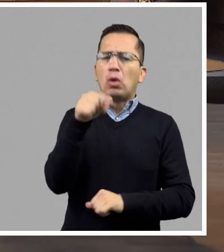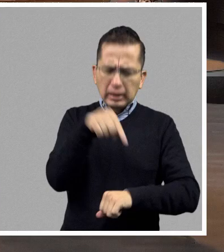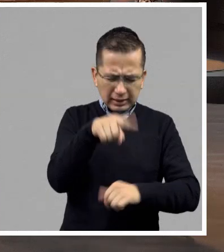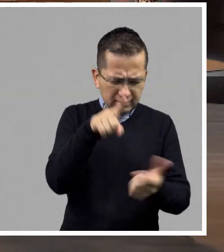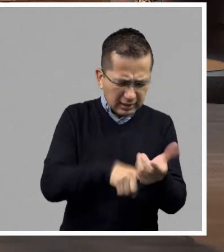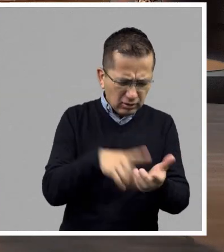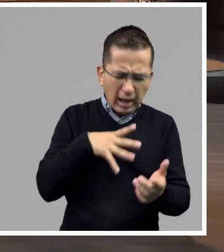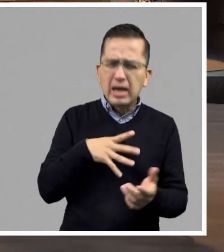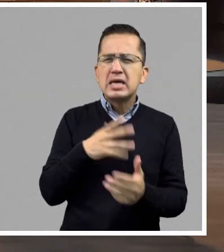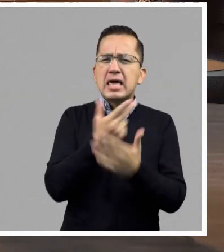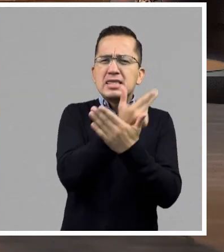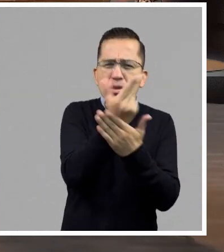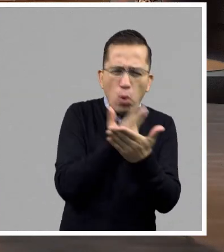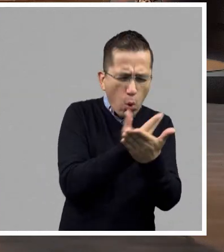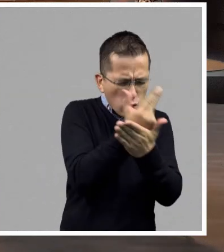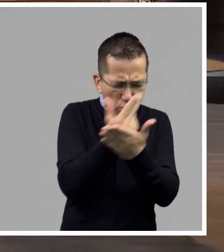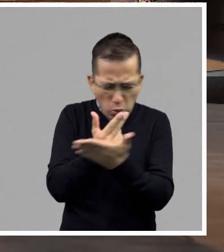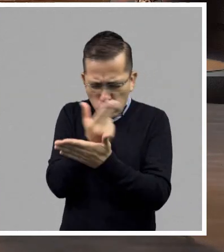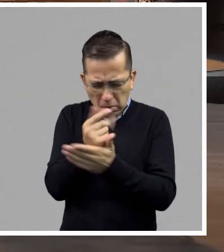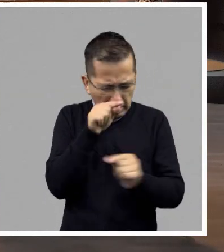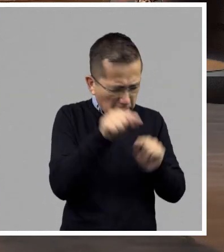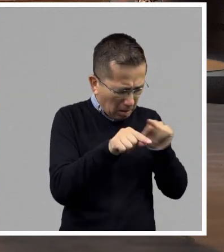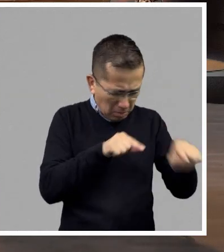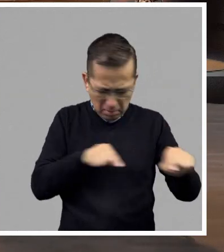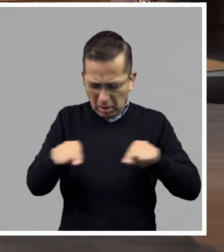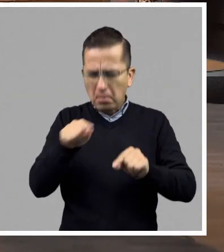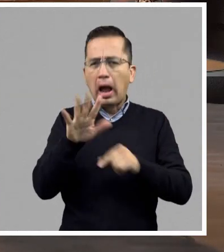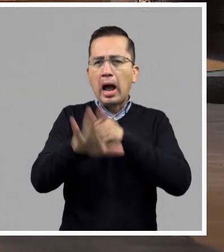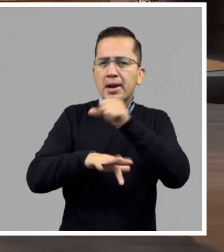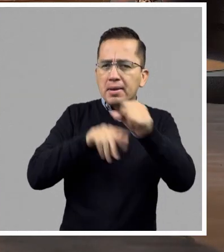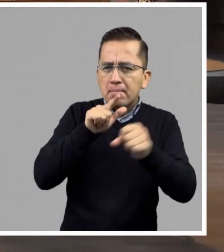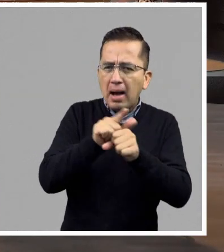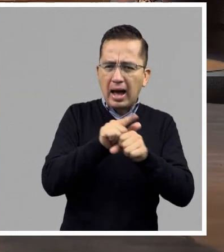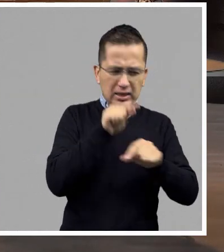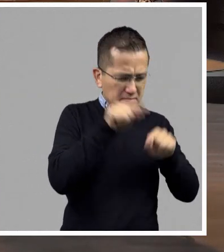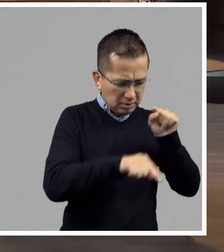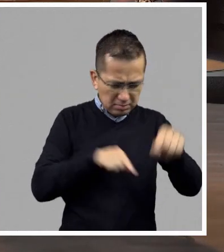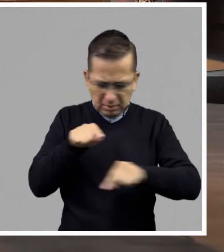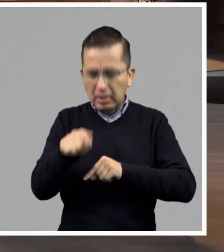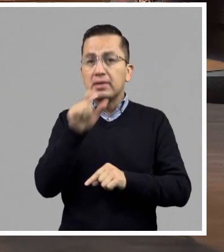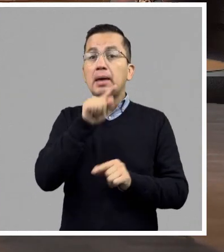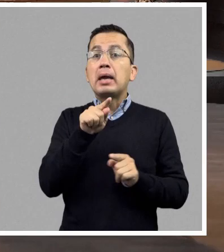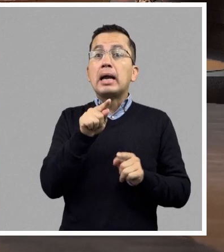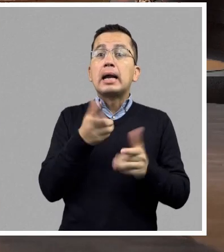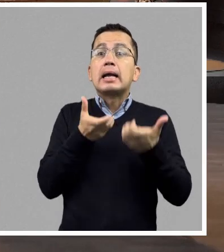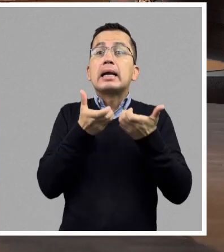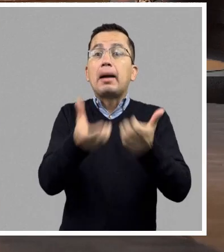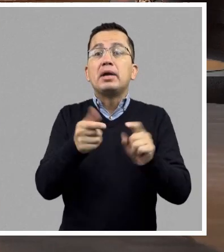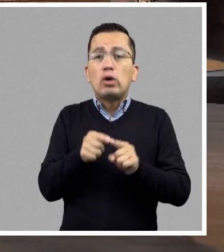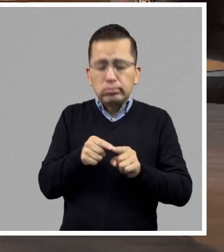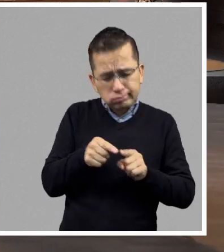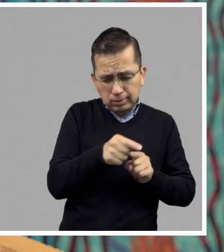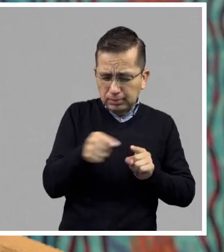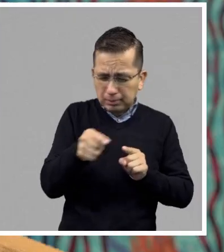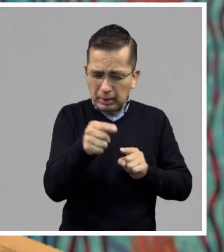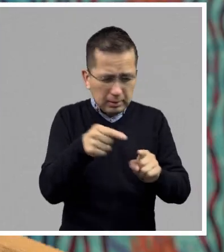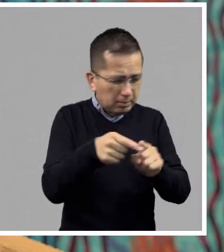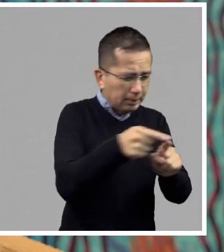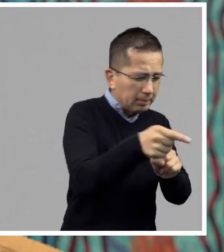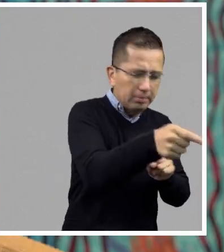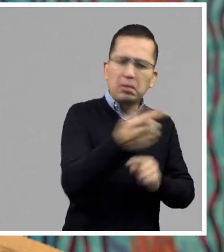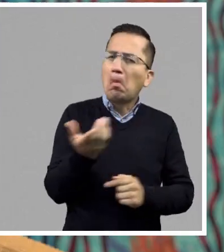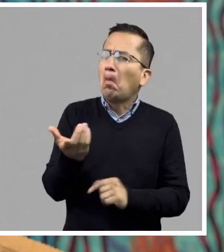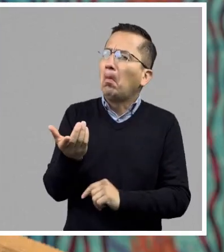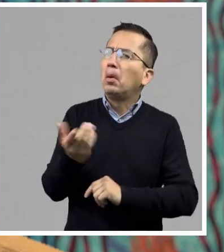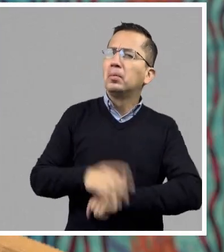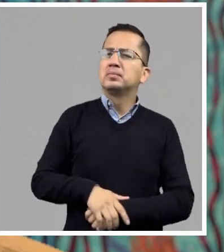vemos unos dibujitos unos dibujitos y vemos animalitos entonces hay rutas hay algunas rutas no